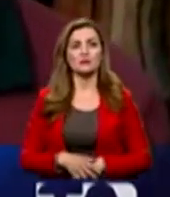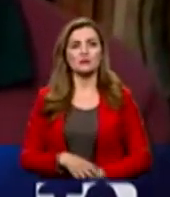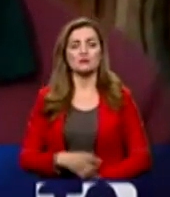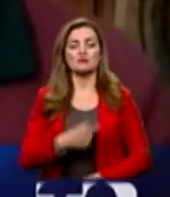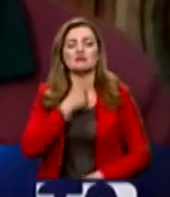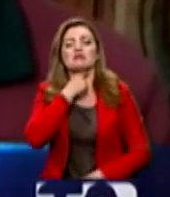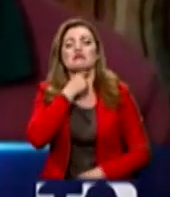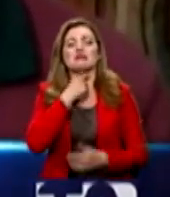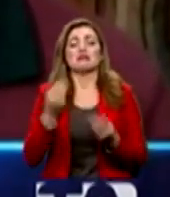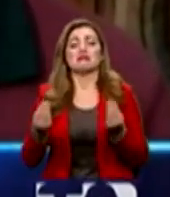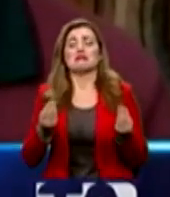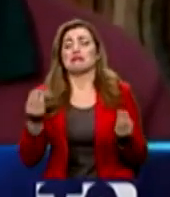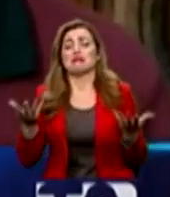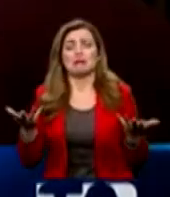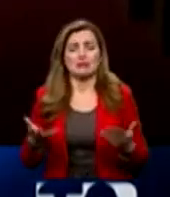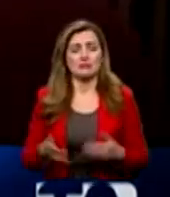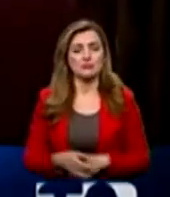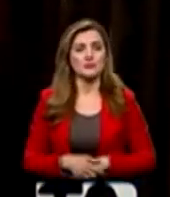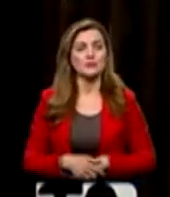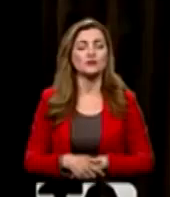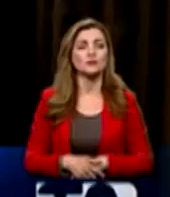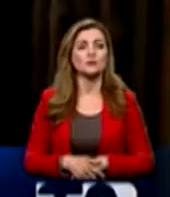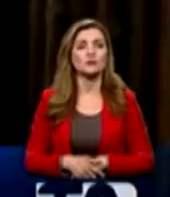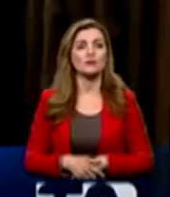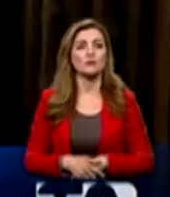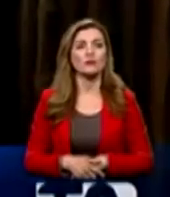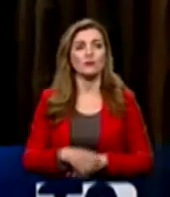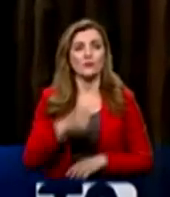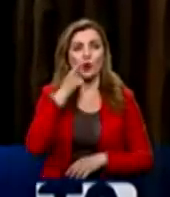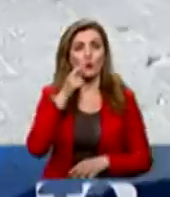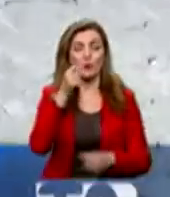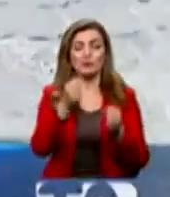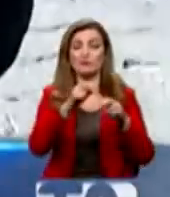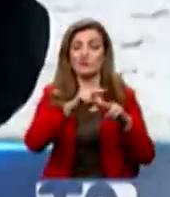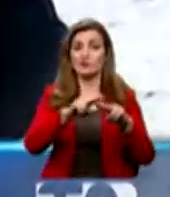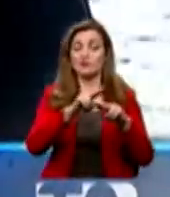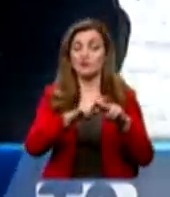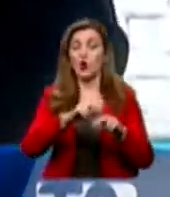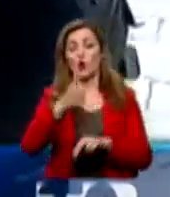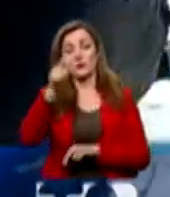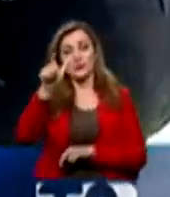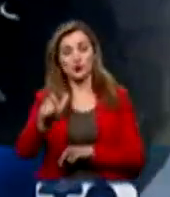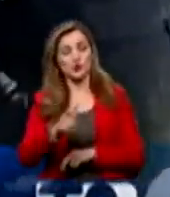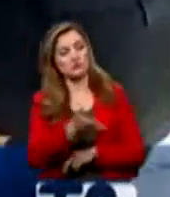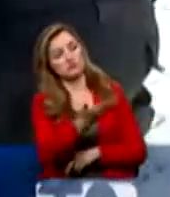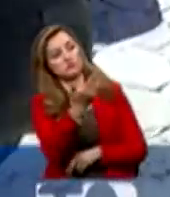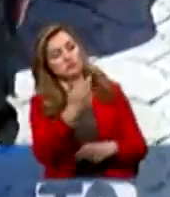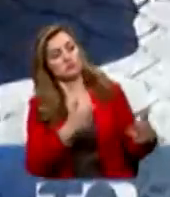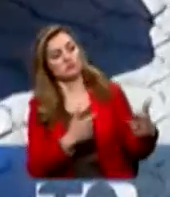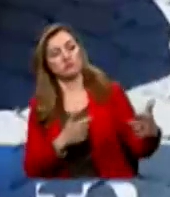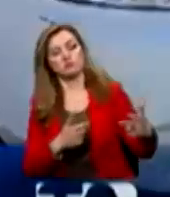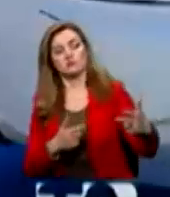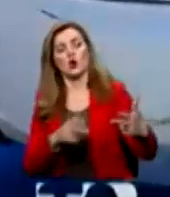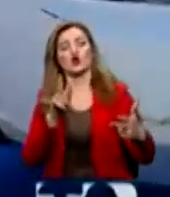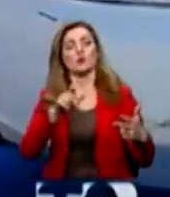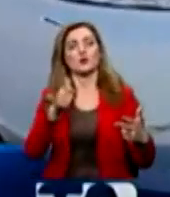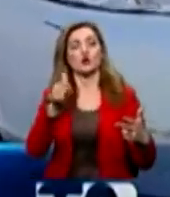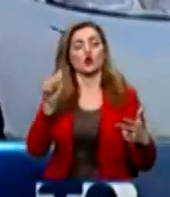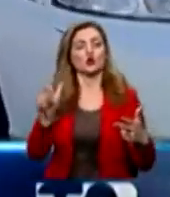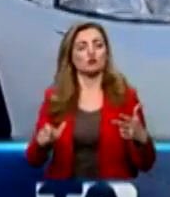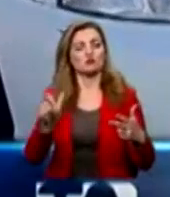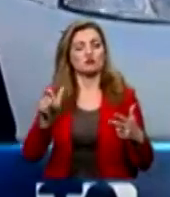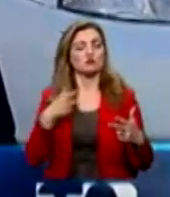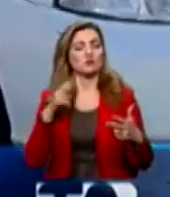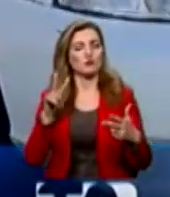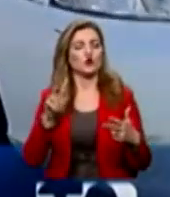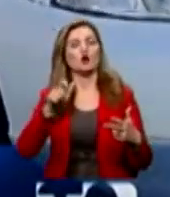asusta, pues no sabe cómo reaccionar. Es el conductor del taxi contratado por una tercera persona para llevar a los dos extranjeros a retirar el